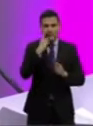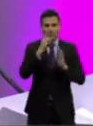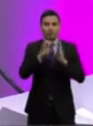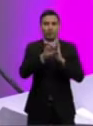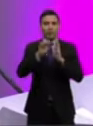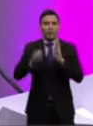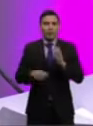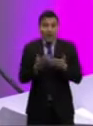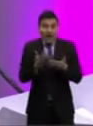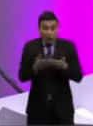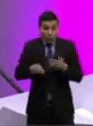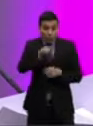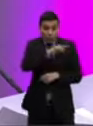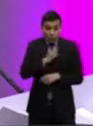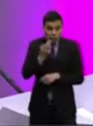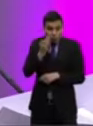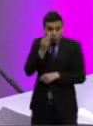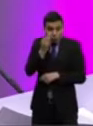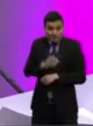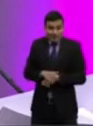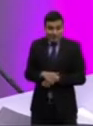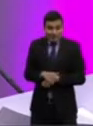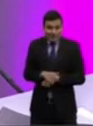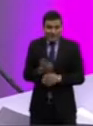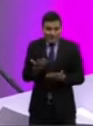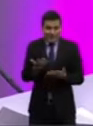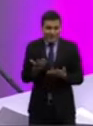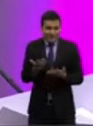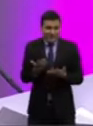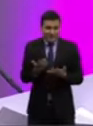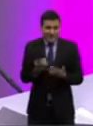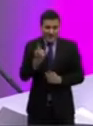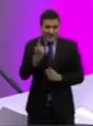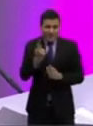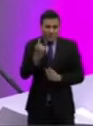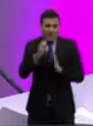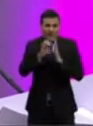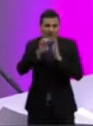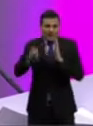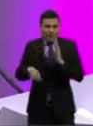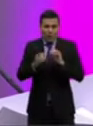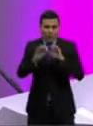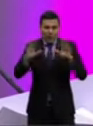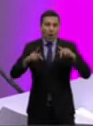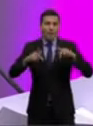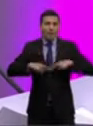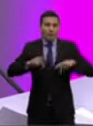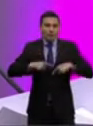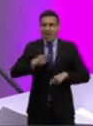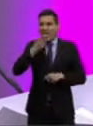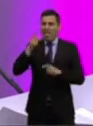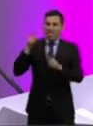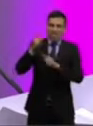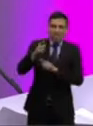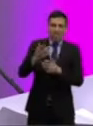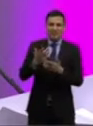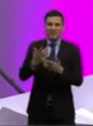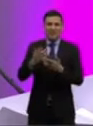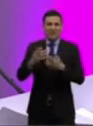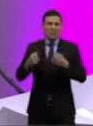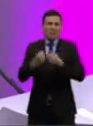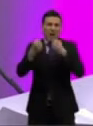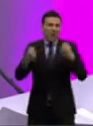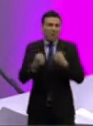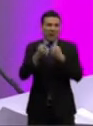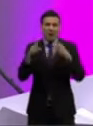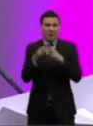es lo que estamos viviendo hoy ahorita, con la revocación, no podemos encontrar otro ejemplo más claro, las injurias, las denostaciones, los pleitos no acaban. Y no